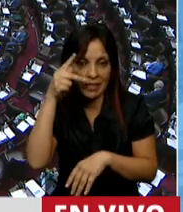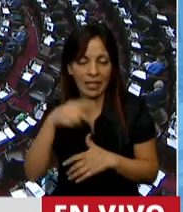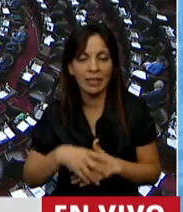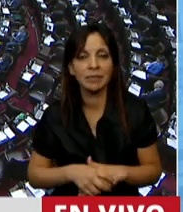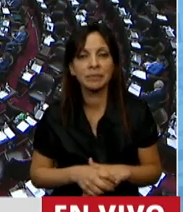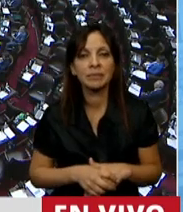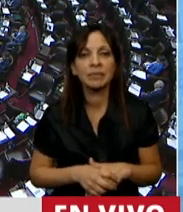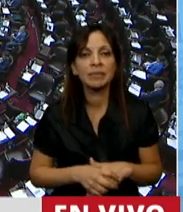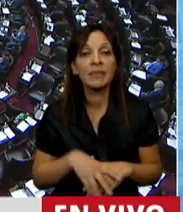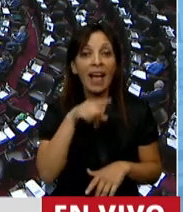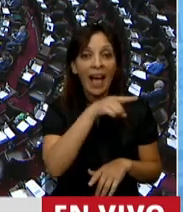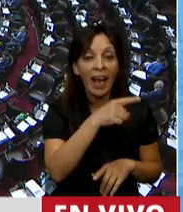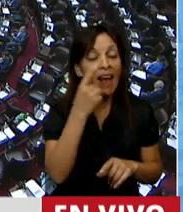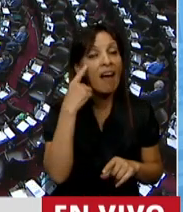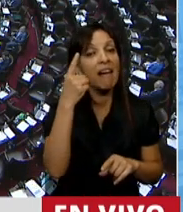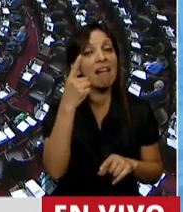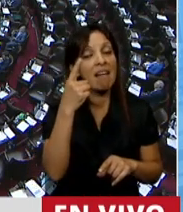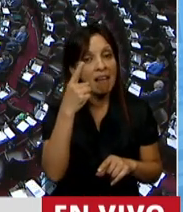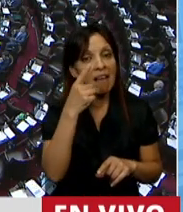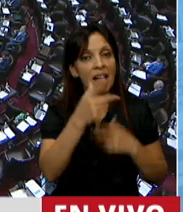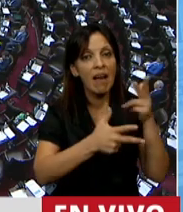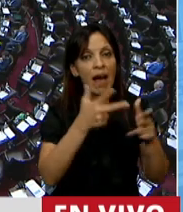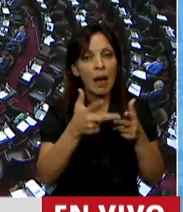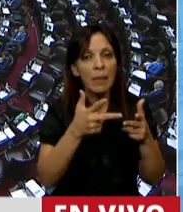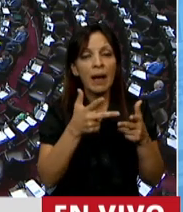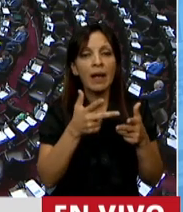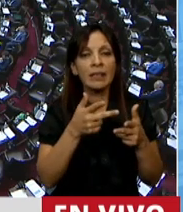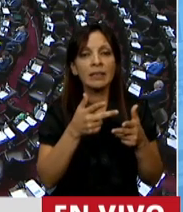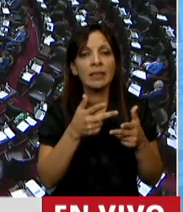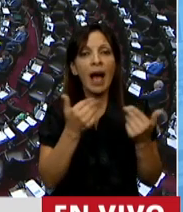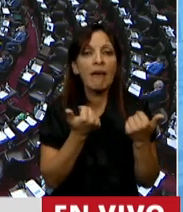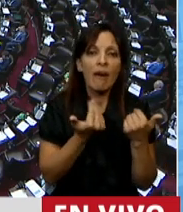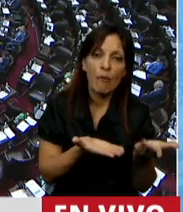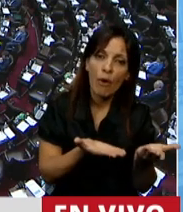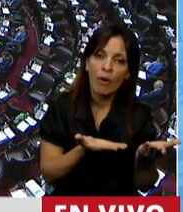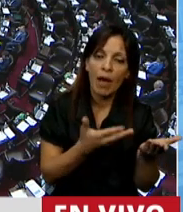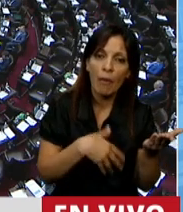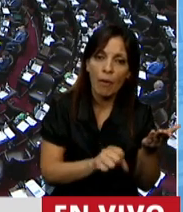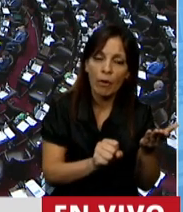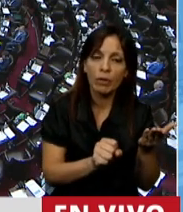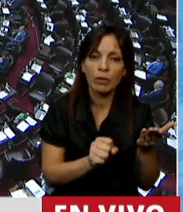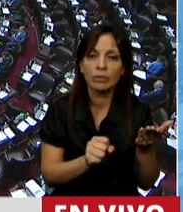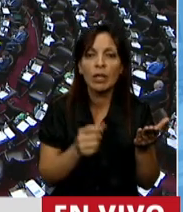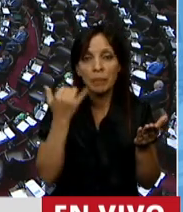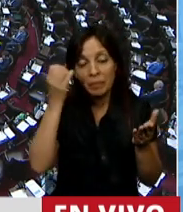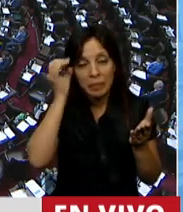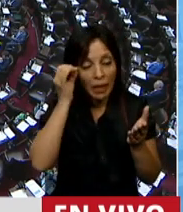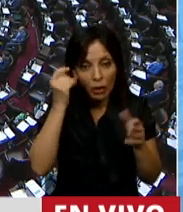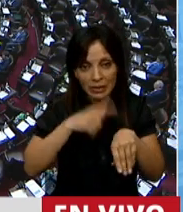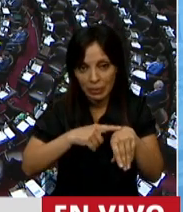cuando se le ocurrió mencionar esto de estar a favor del aborto, y ya voy cerrando,